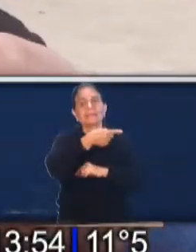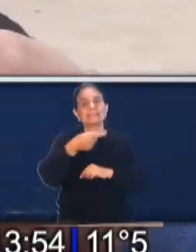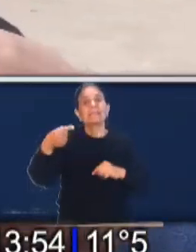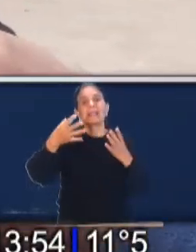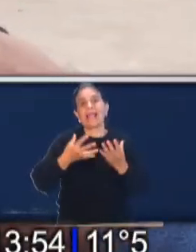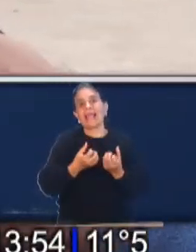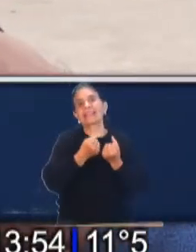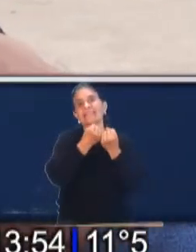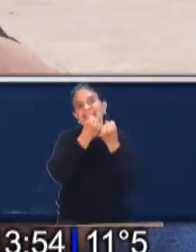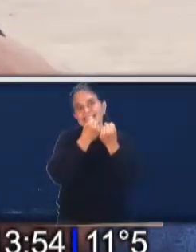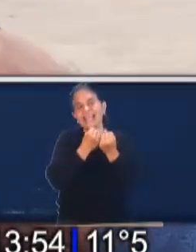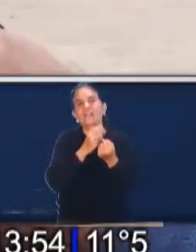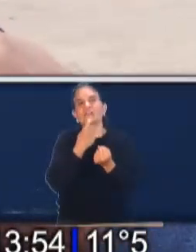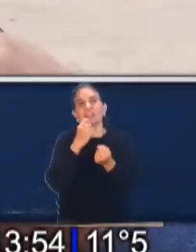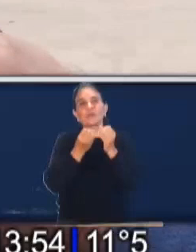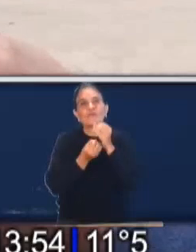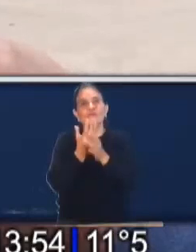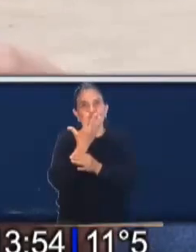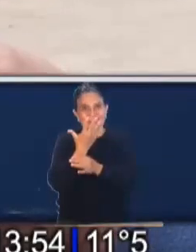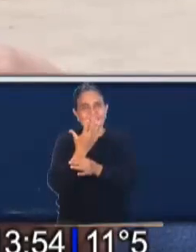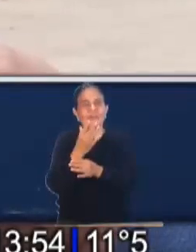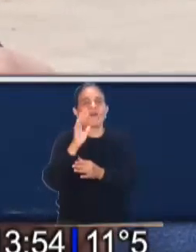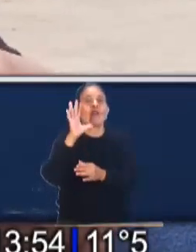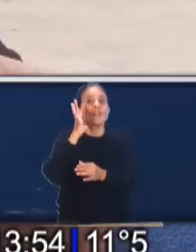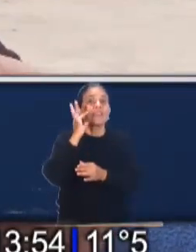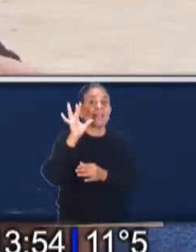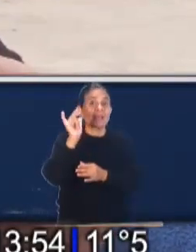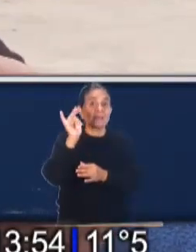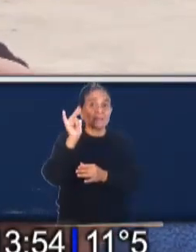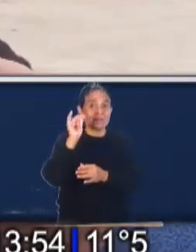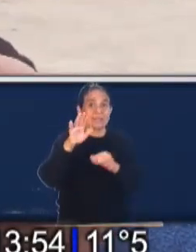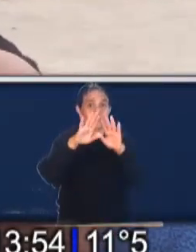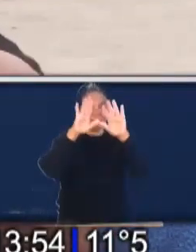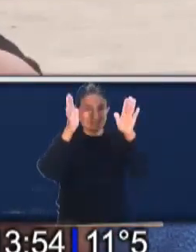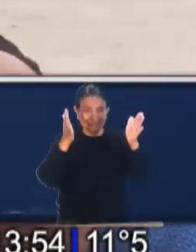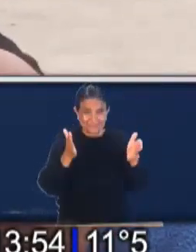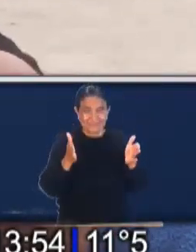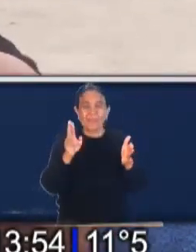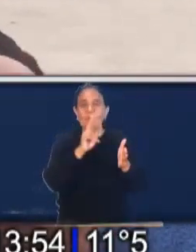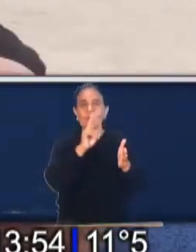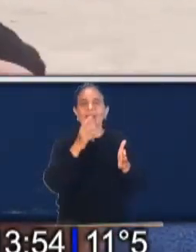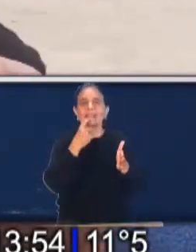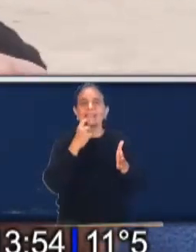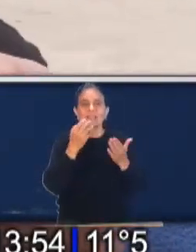de la Fundación de la Ciudad de San Luis. El día miércoles tenemos la apertura del Salón Mujeres Puntanas, ¿sí? Que es el salón